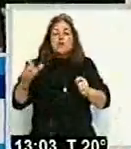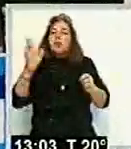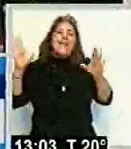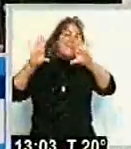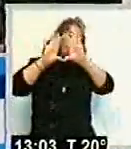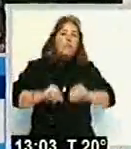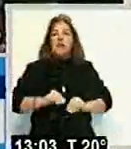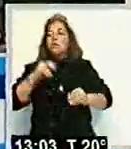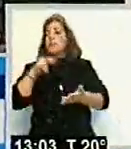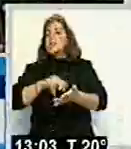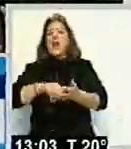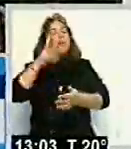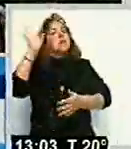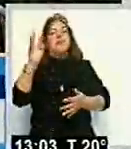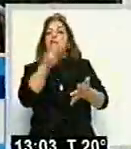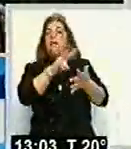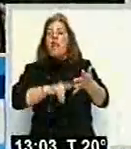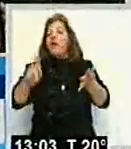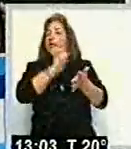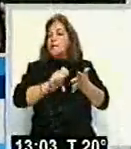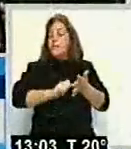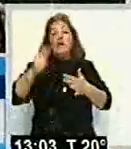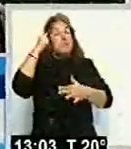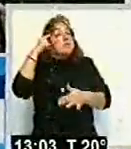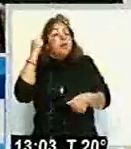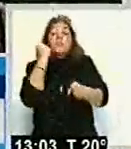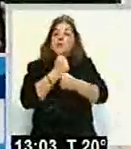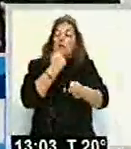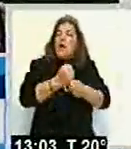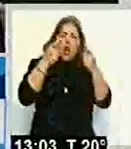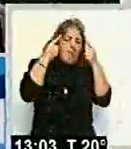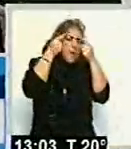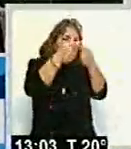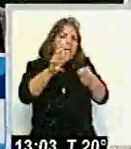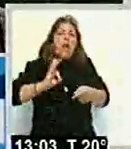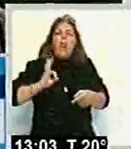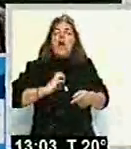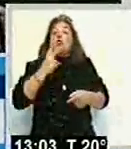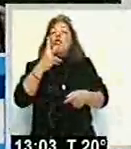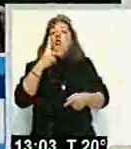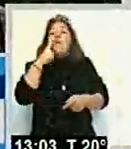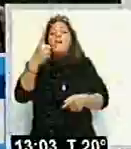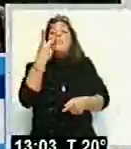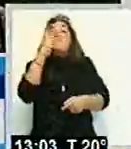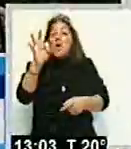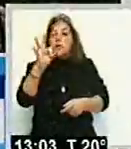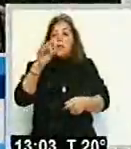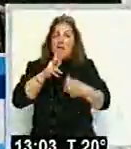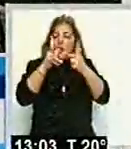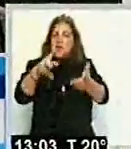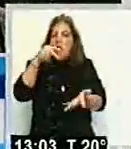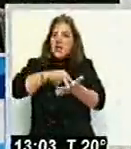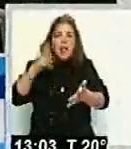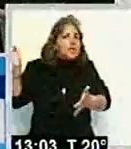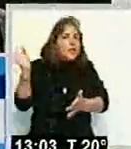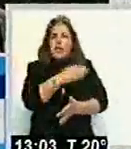provincia. Pensamos trabajar y ponernos como objetivo hacia el 2020 declarar libre de analfabetismo a la